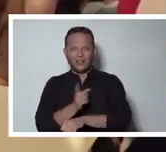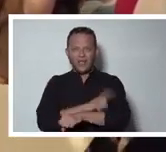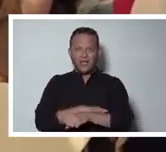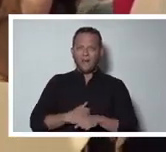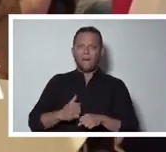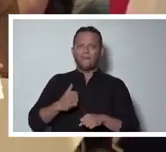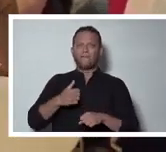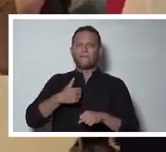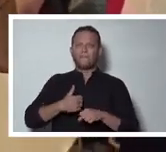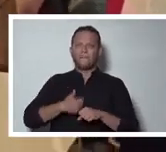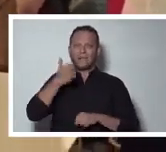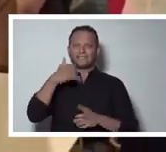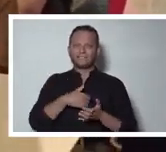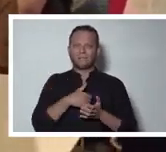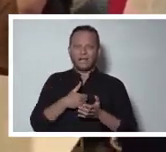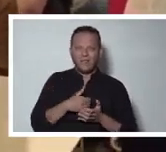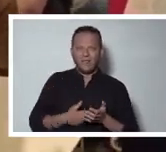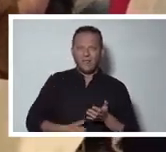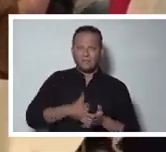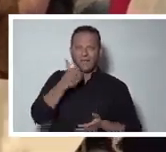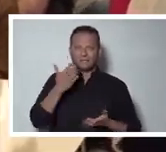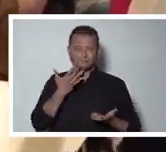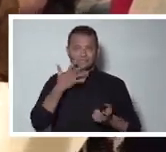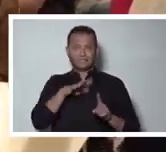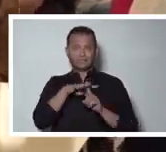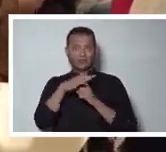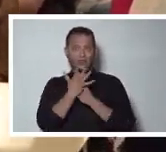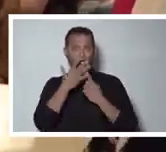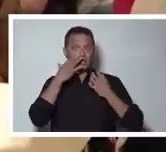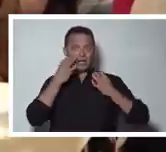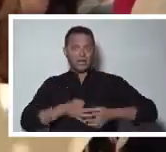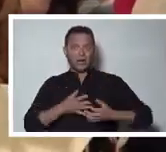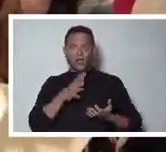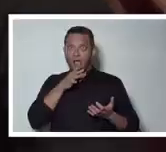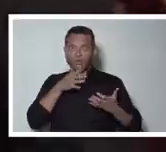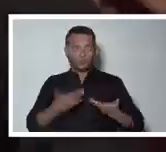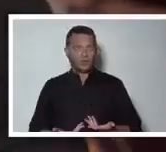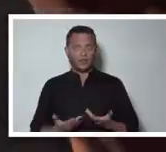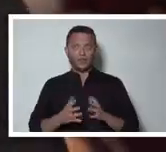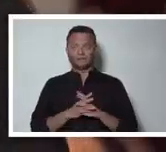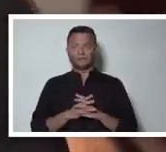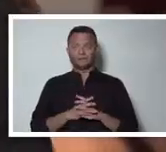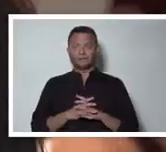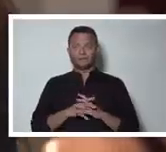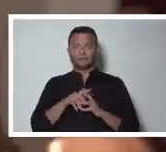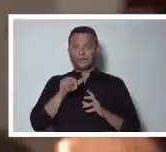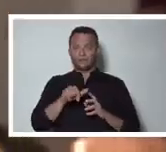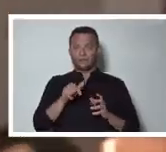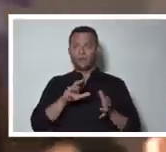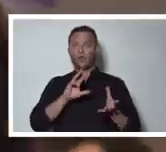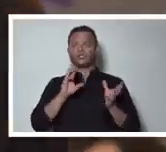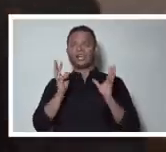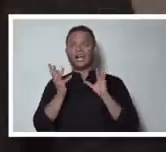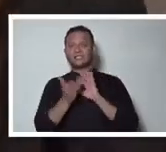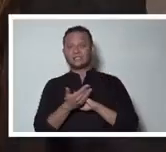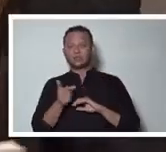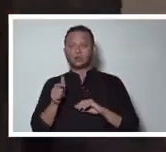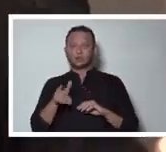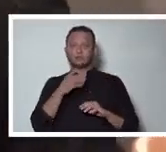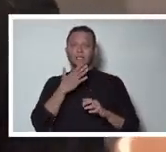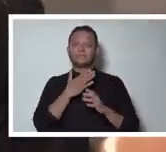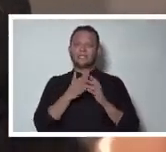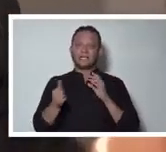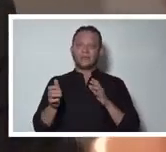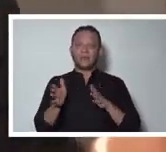más precarizadas Y esta es la situación en la cual nos encontramos Hoy estamos en ese tránsito no estamos en esa